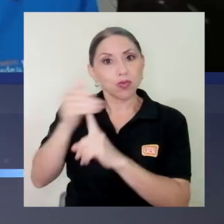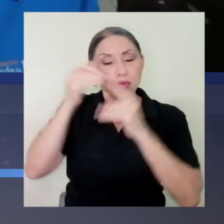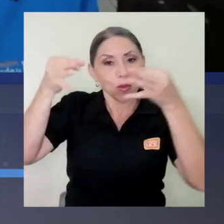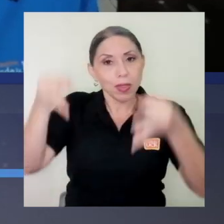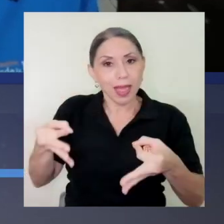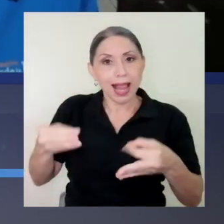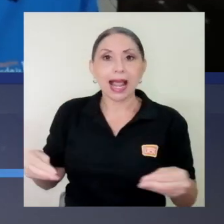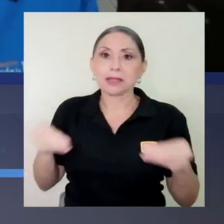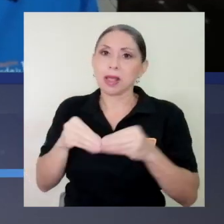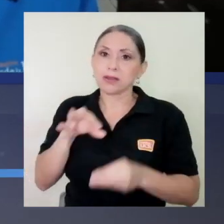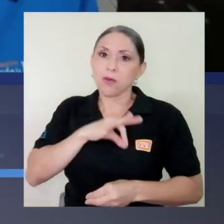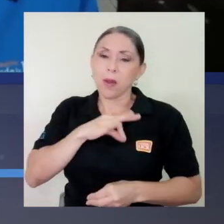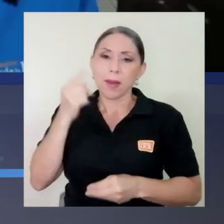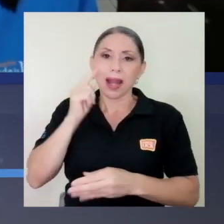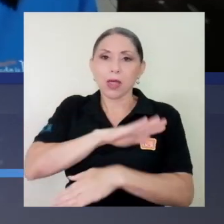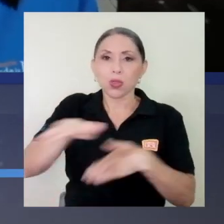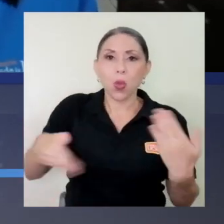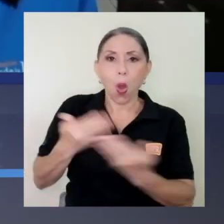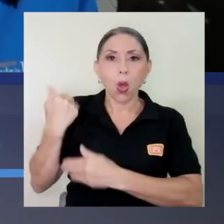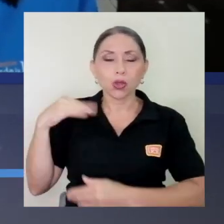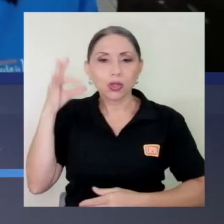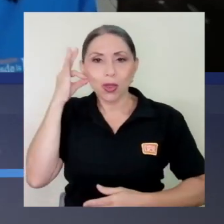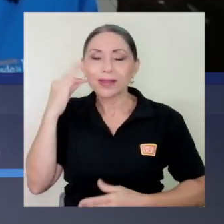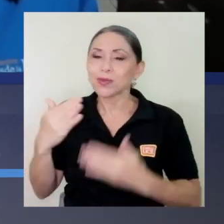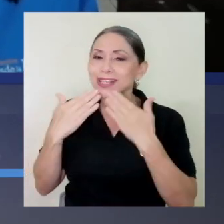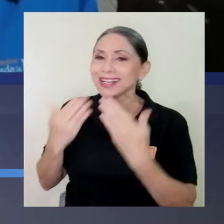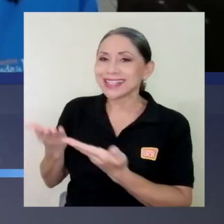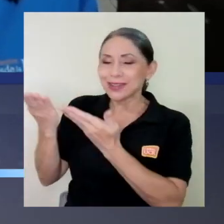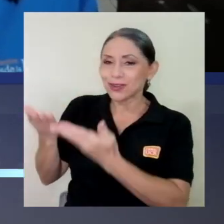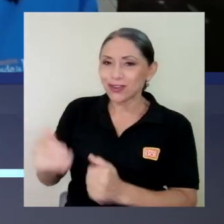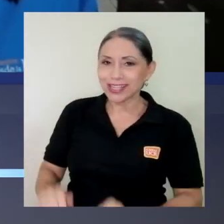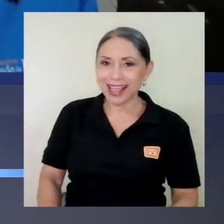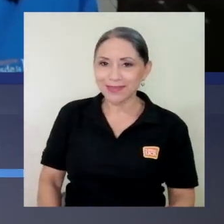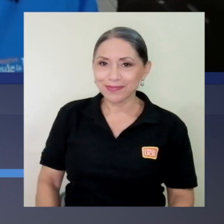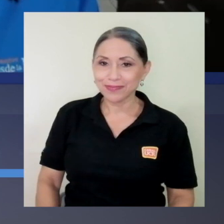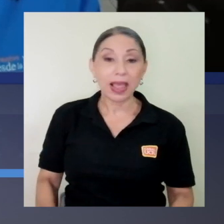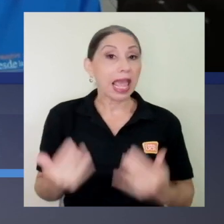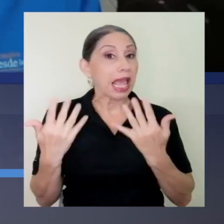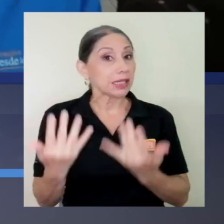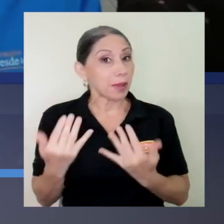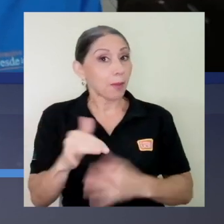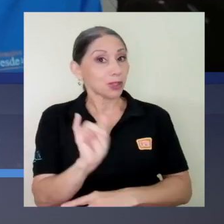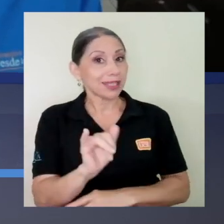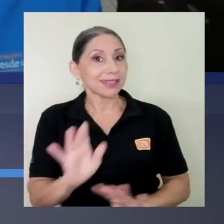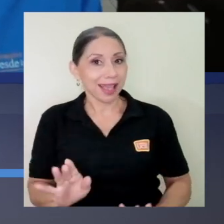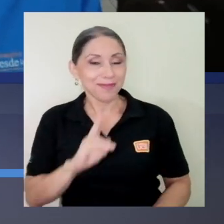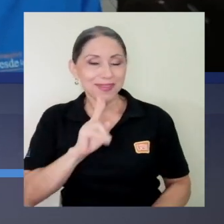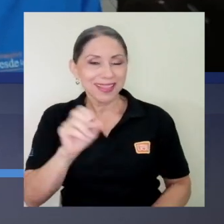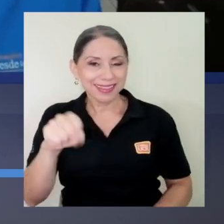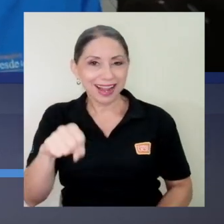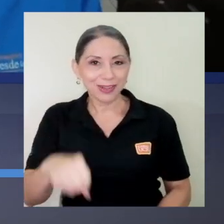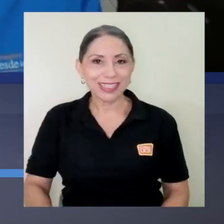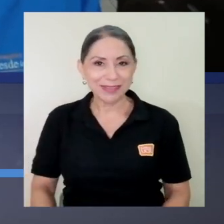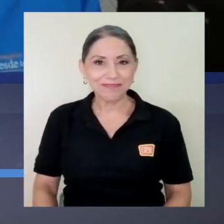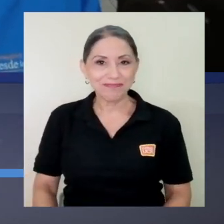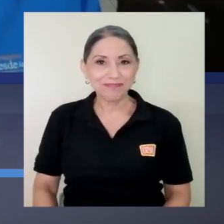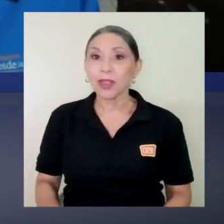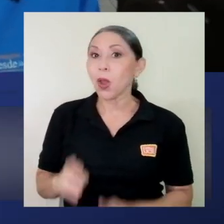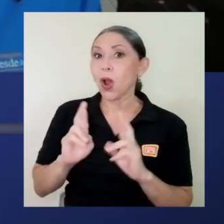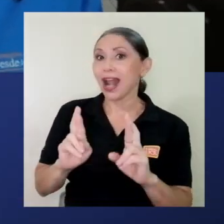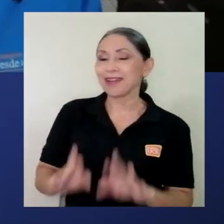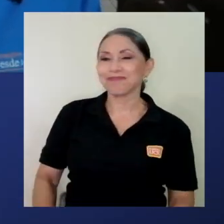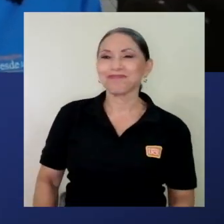gobierno sean las más favorables para todos y todas. Muchas gracias, don Rotzai. Esperamos que así sea, ¿verdad? Claro que sí.